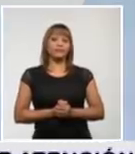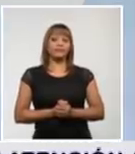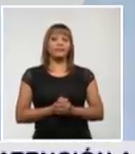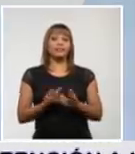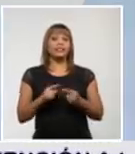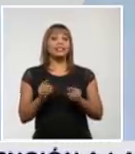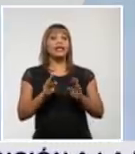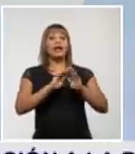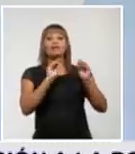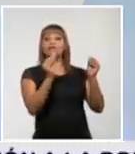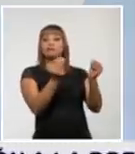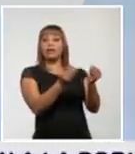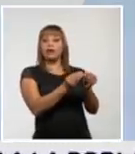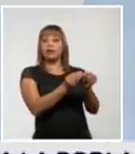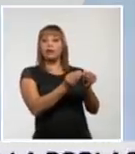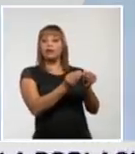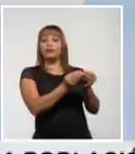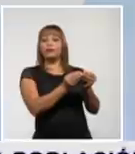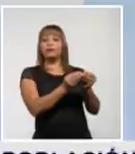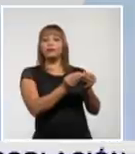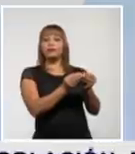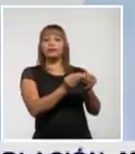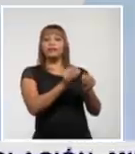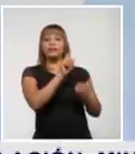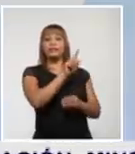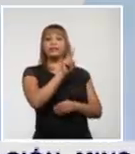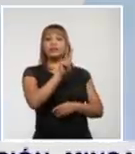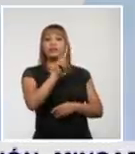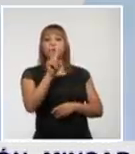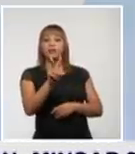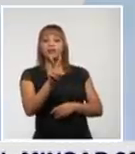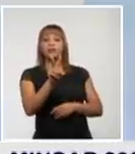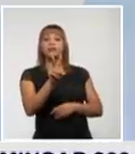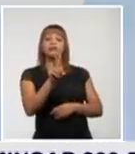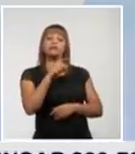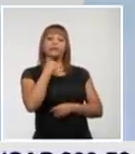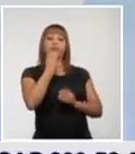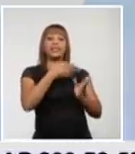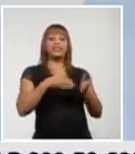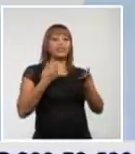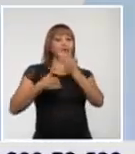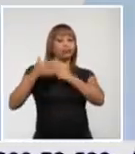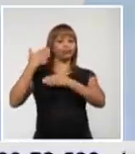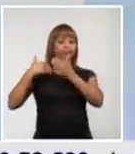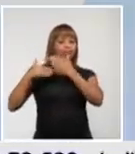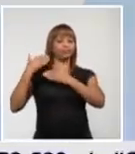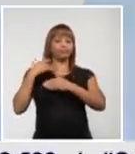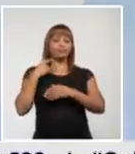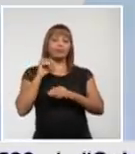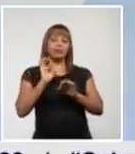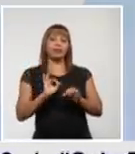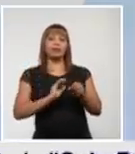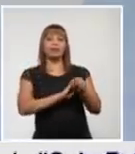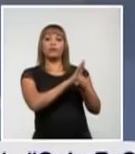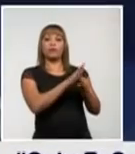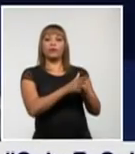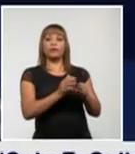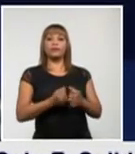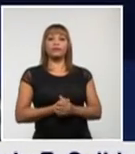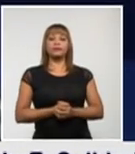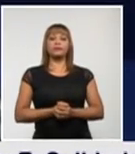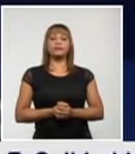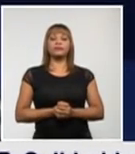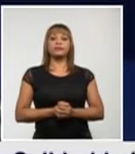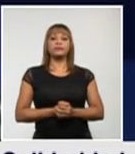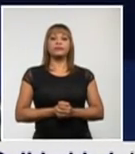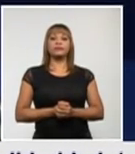acumulan las 122 personas que han fallecido con la enfermedad en Cuba. Eso hace